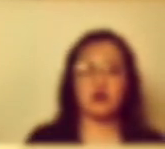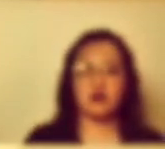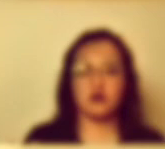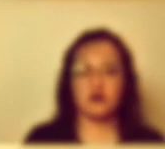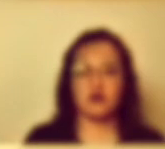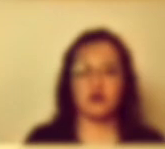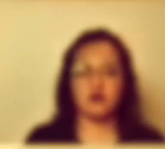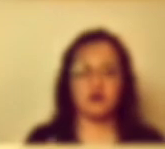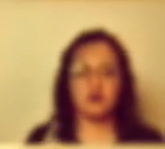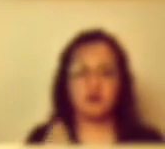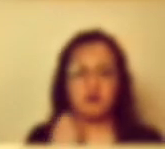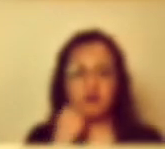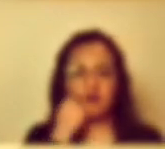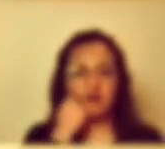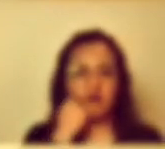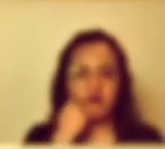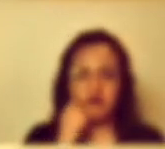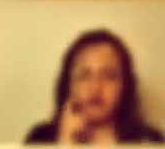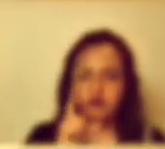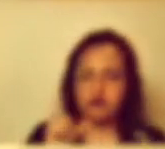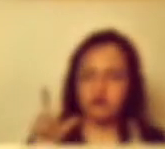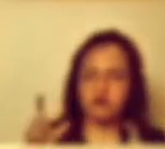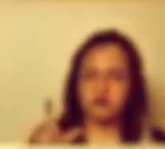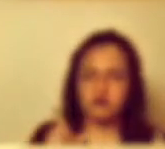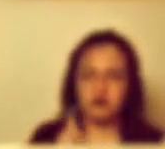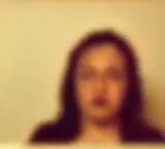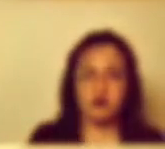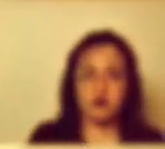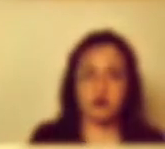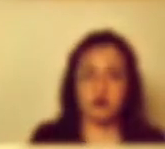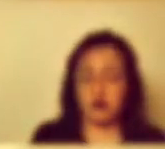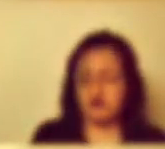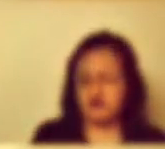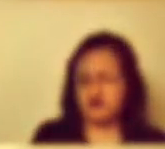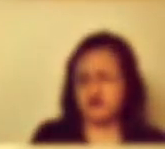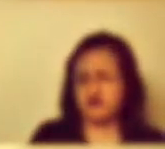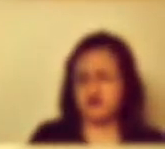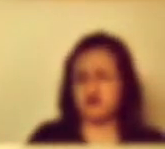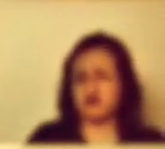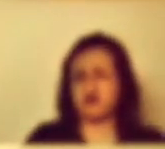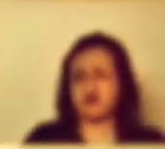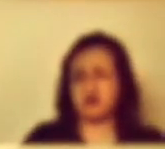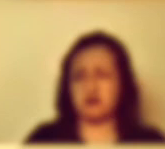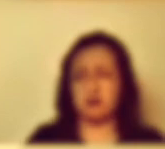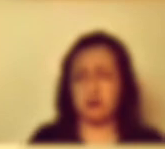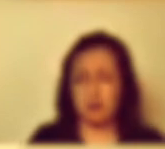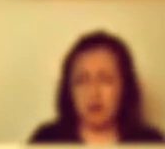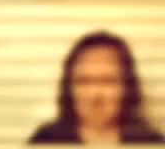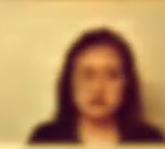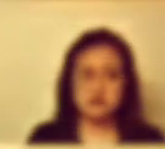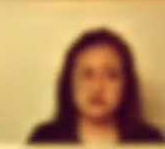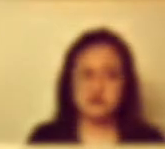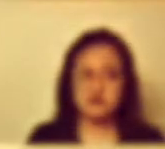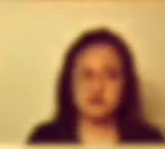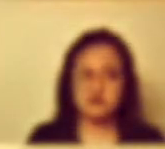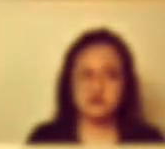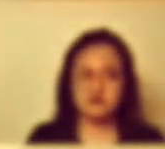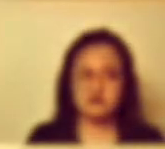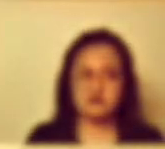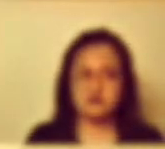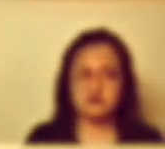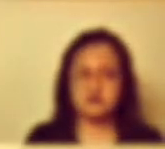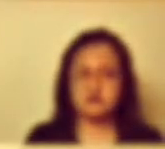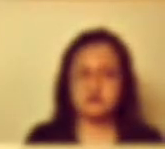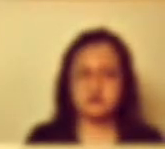sube las fotos, y esas son las fotos que andan circulando en periódicos nacionales ahora. Sí, voy